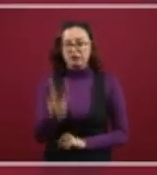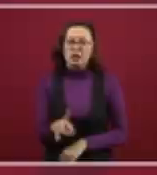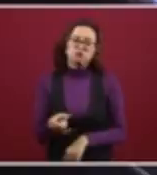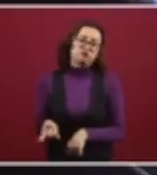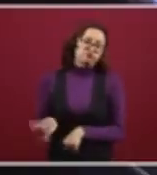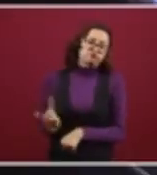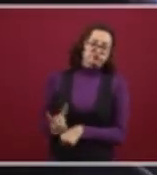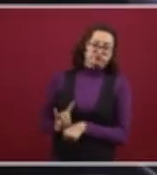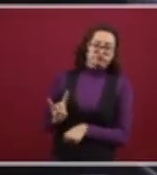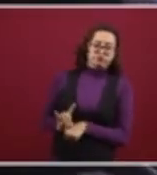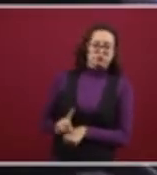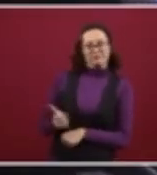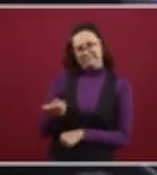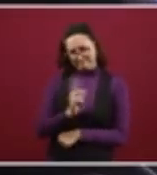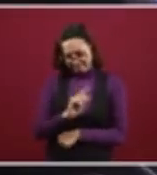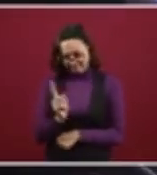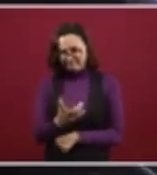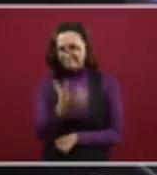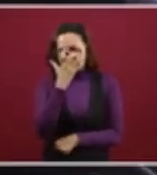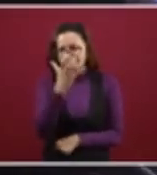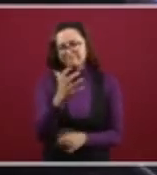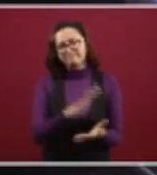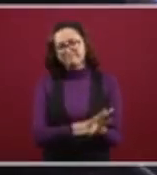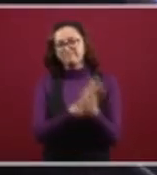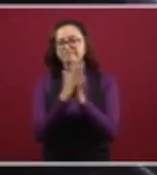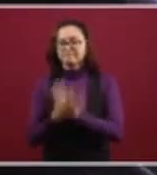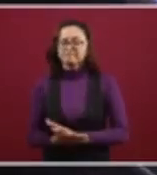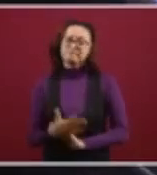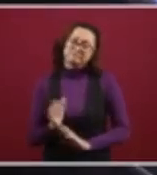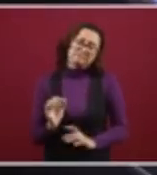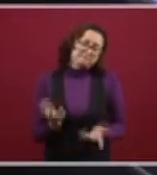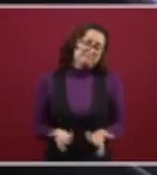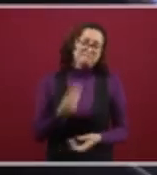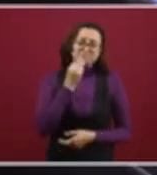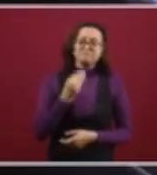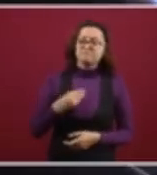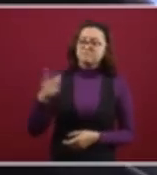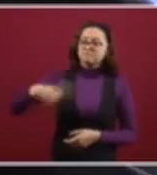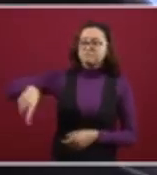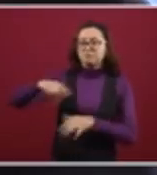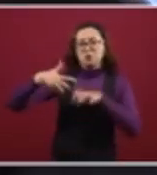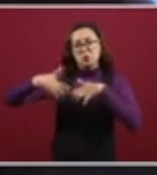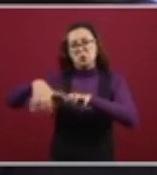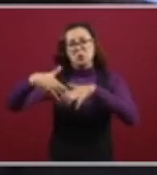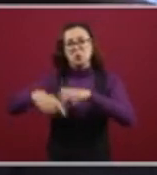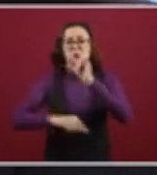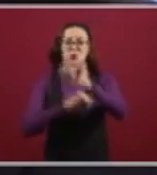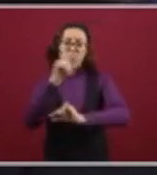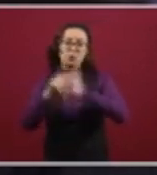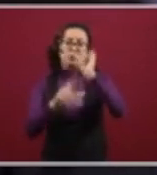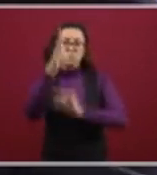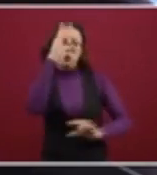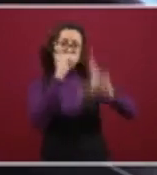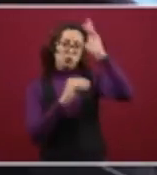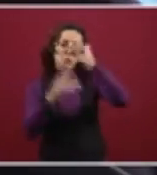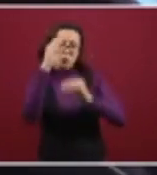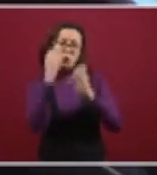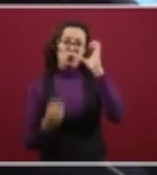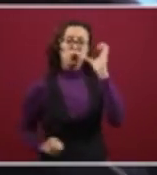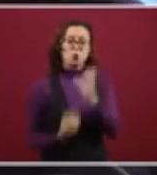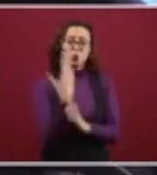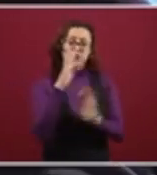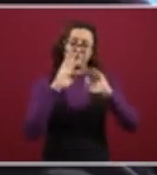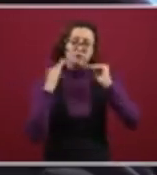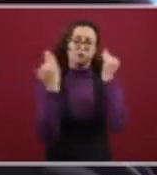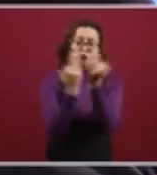cambio cosmético. Y bueno, pues tendremos estas manifestaciones en la medida en que ellos vayan gradualmente aprendiendo de que vamos